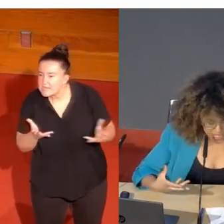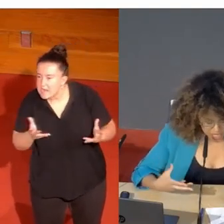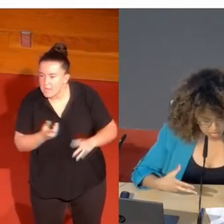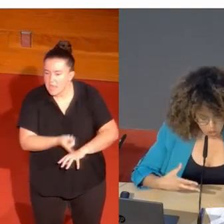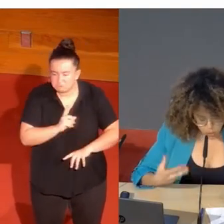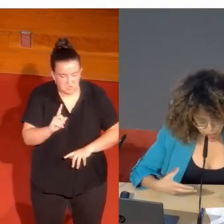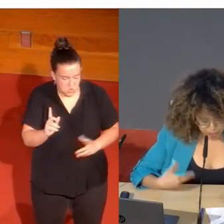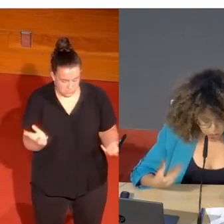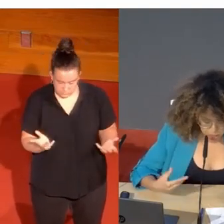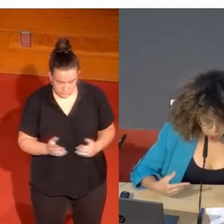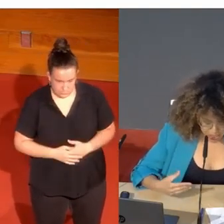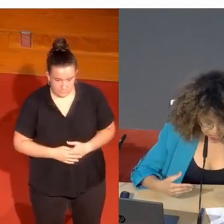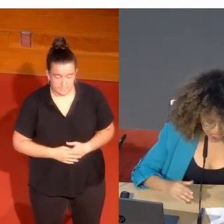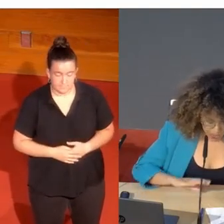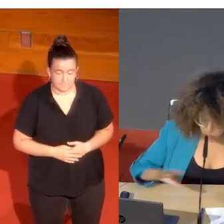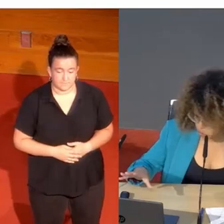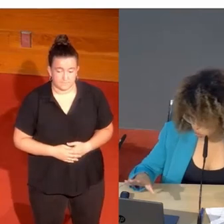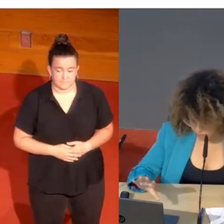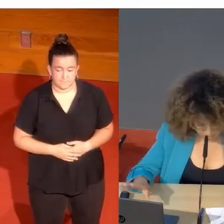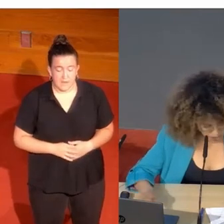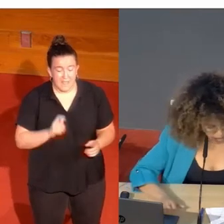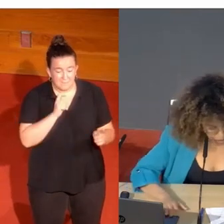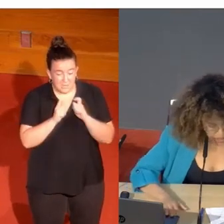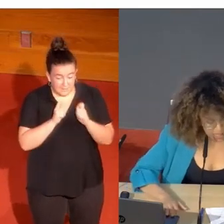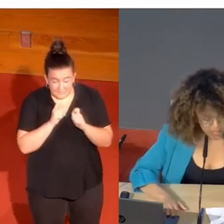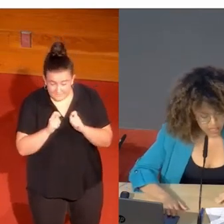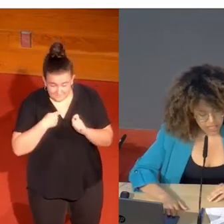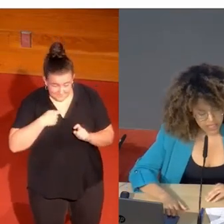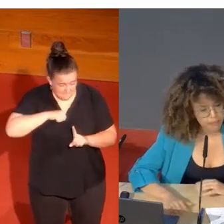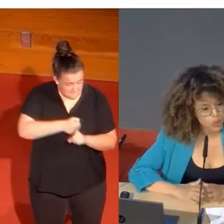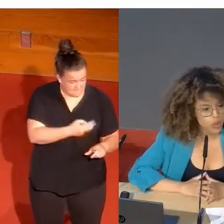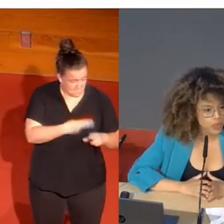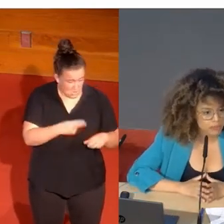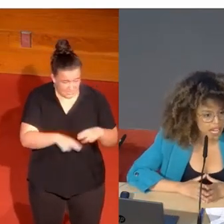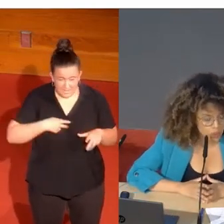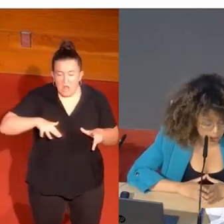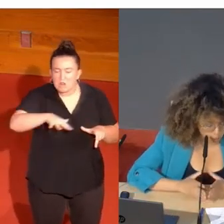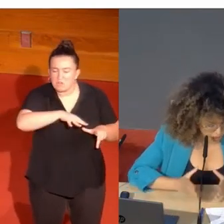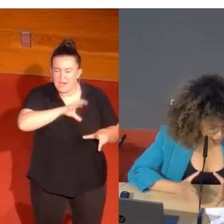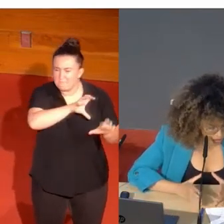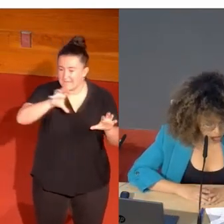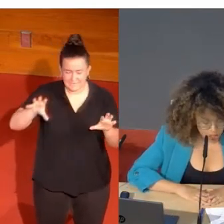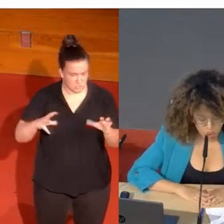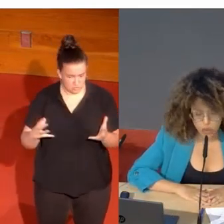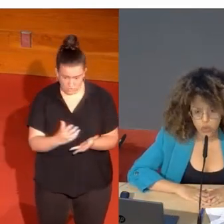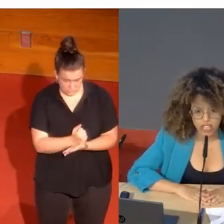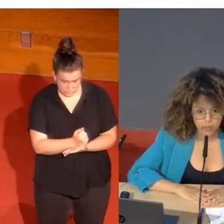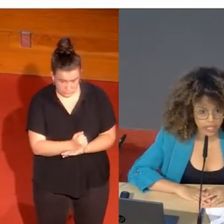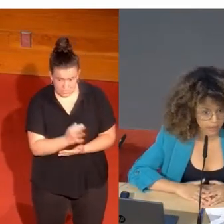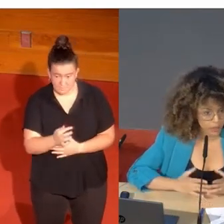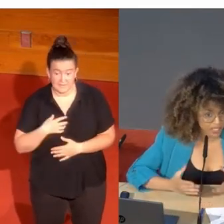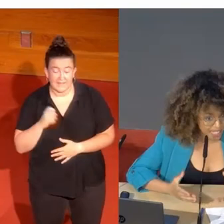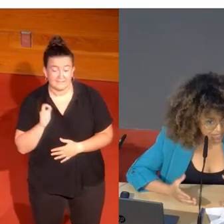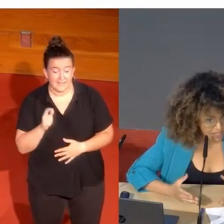los periodistas sufren presiones políticas en todos los países de la zona y a menudo pues pagan un alto precio Como